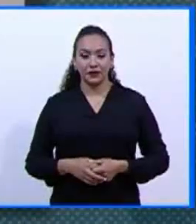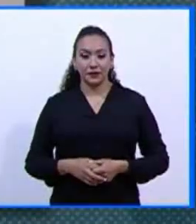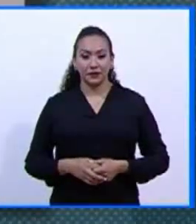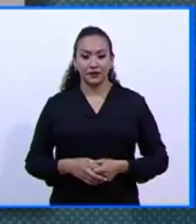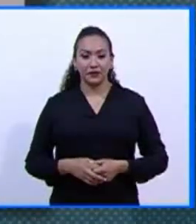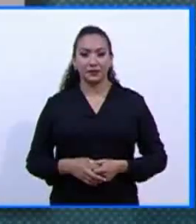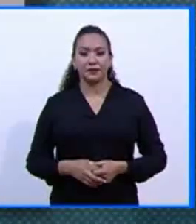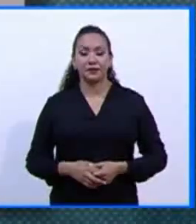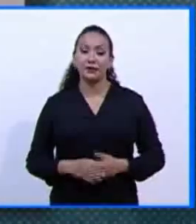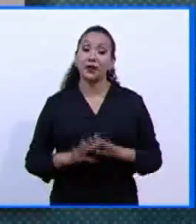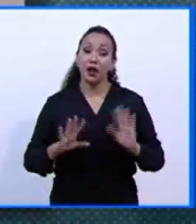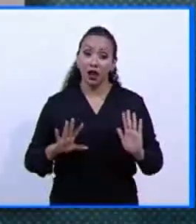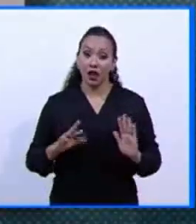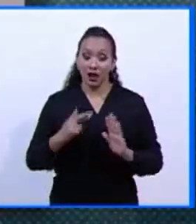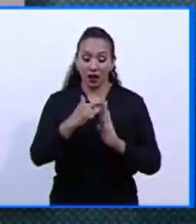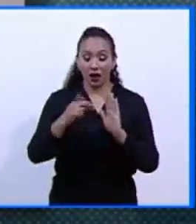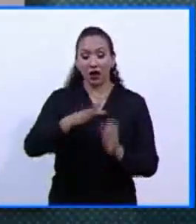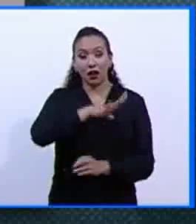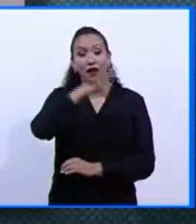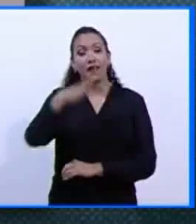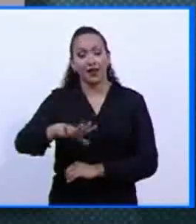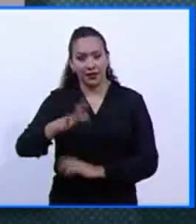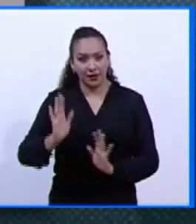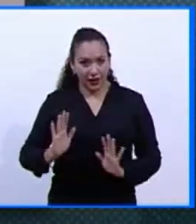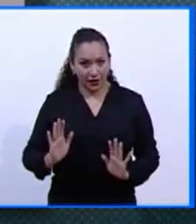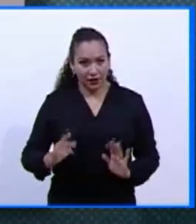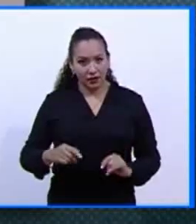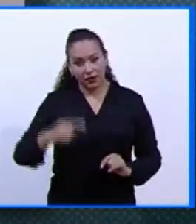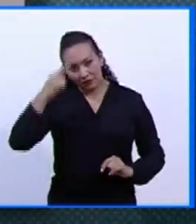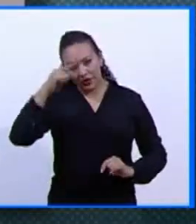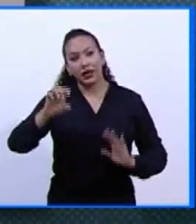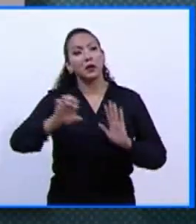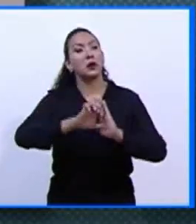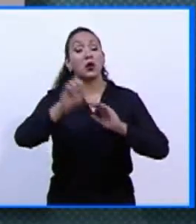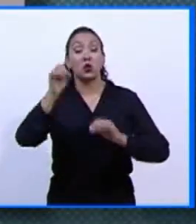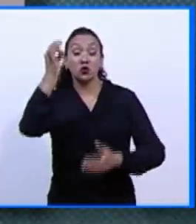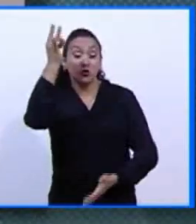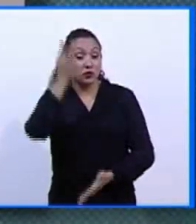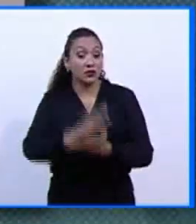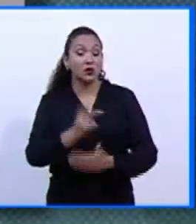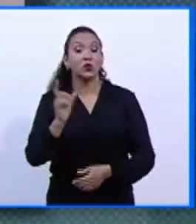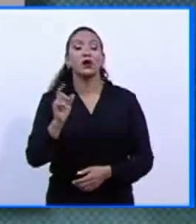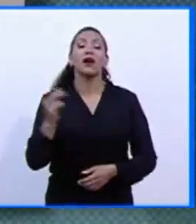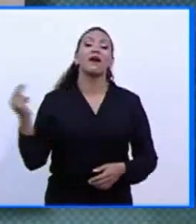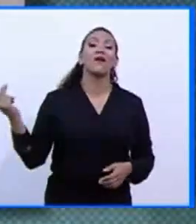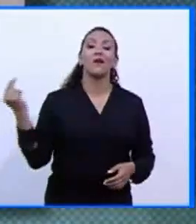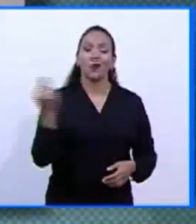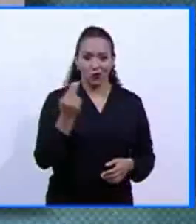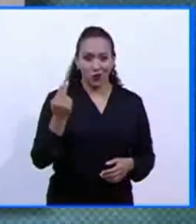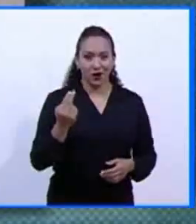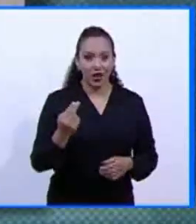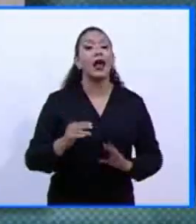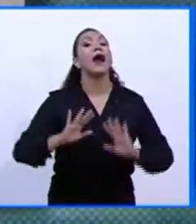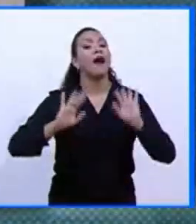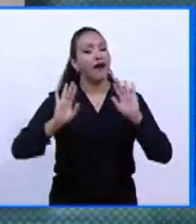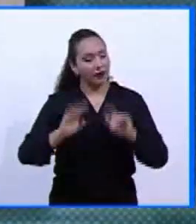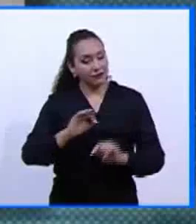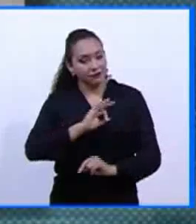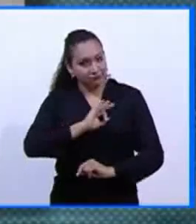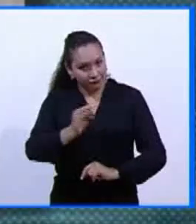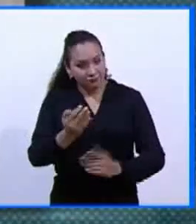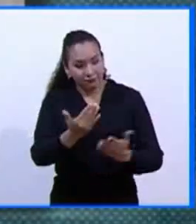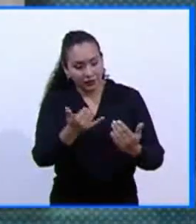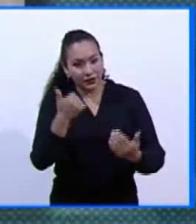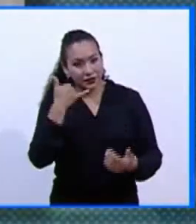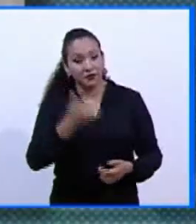Por regla general es un control judicial previo, solo en caso de urgencia puede ser un control judicial posterior y además en este